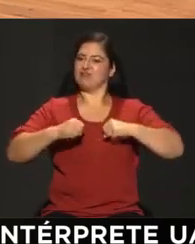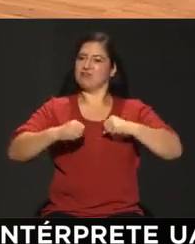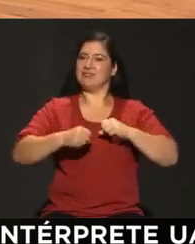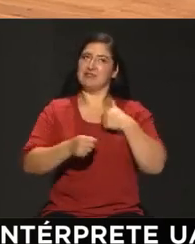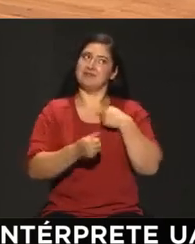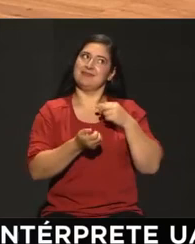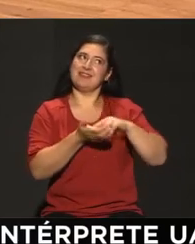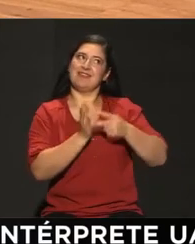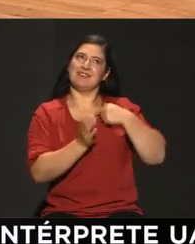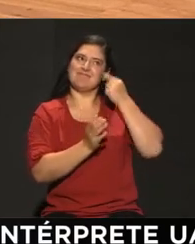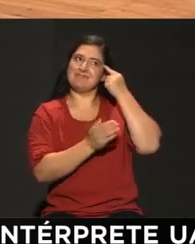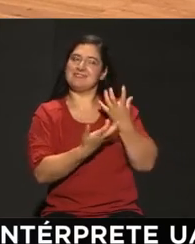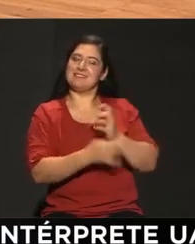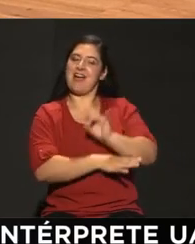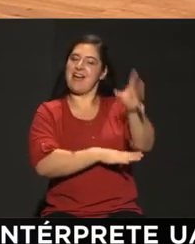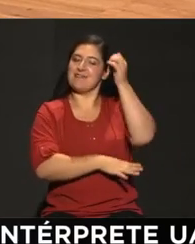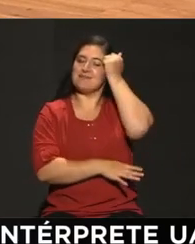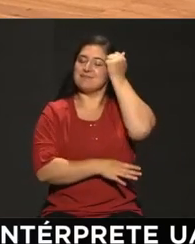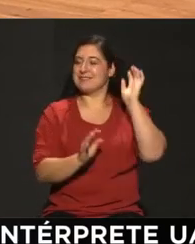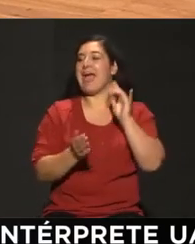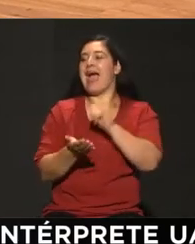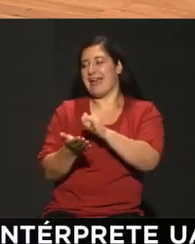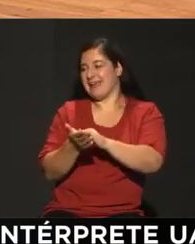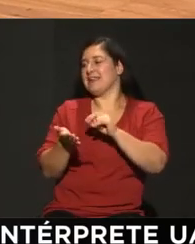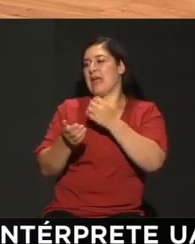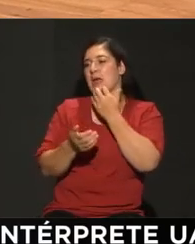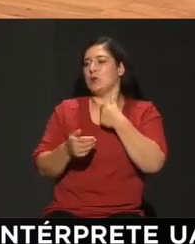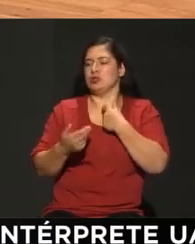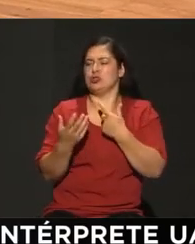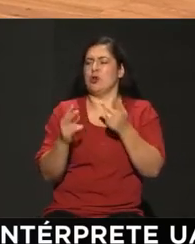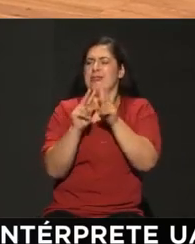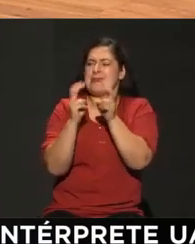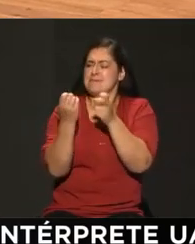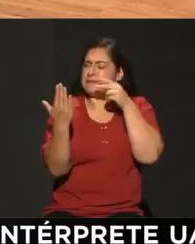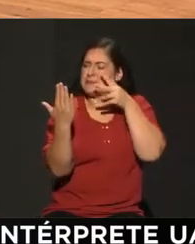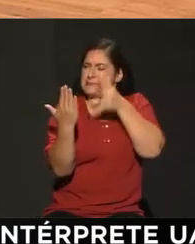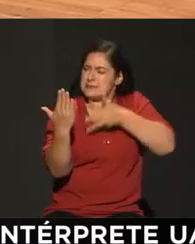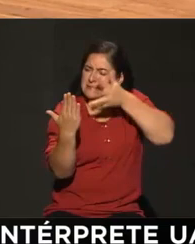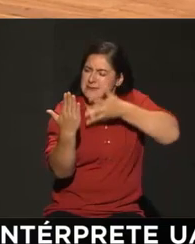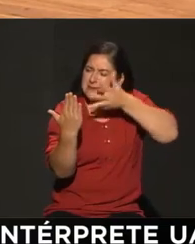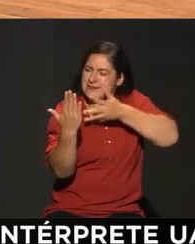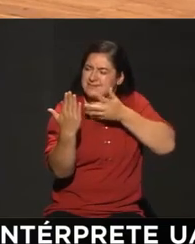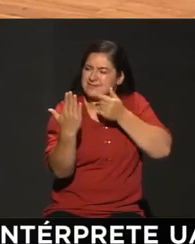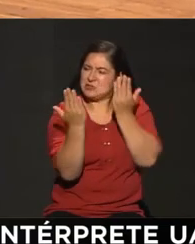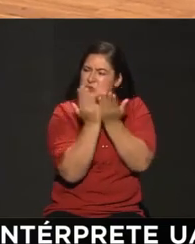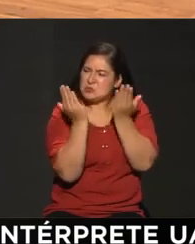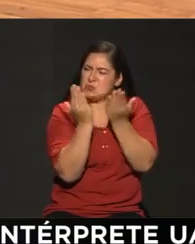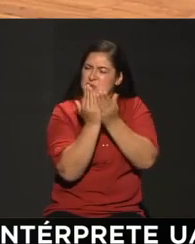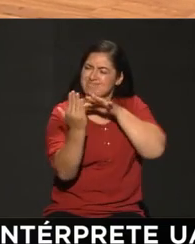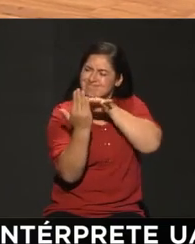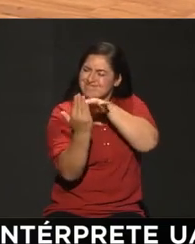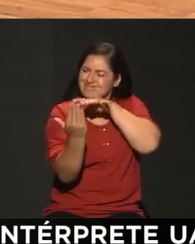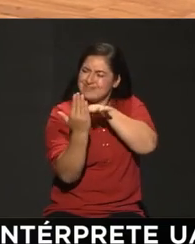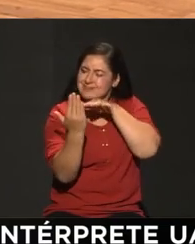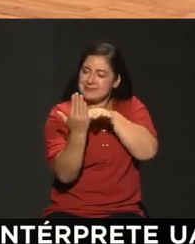profe. Muy bien. Por ejemplo, yo digo, voy a ser agresivo estudiando este tema porque quiero ganar el examen o lo